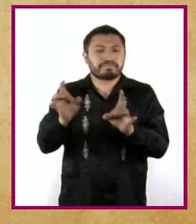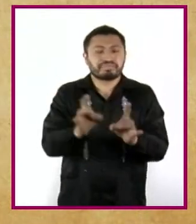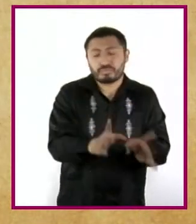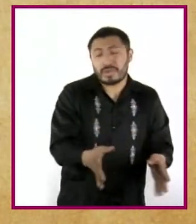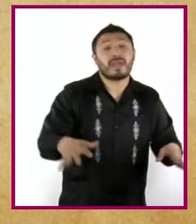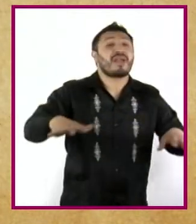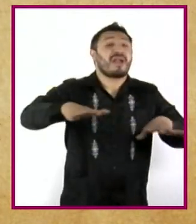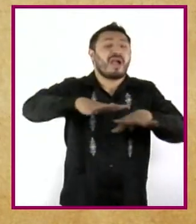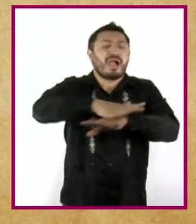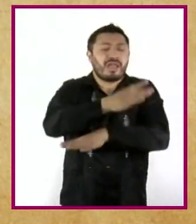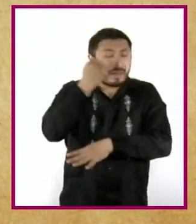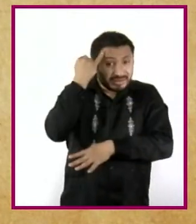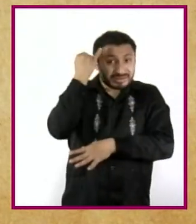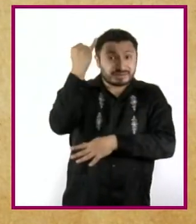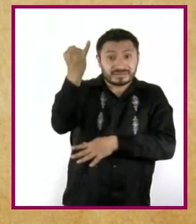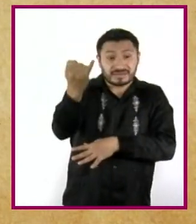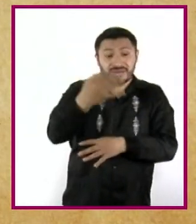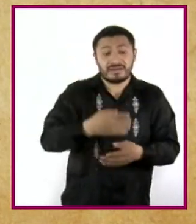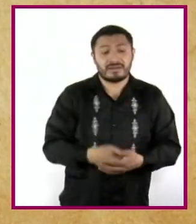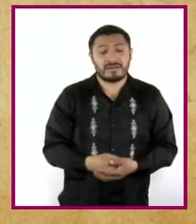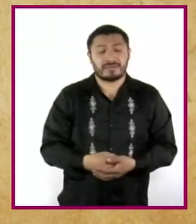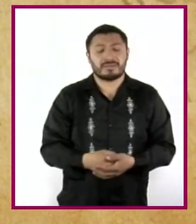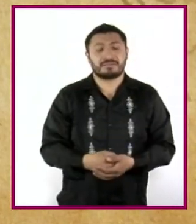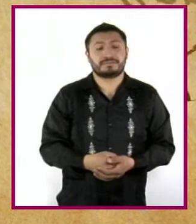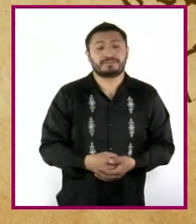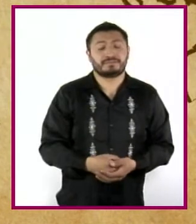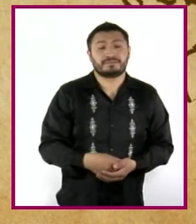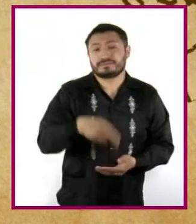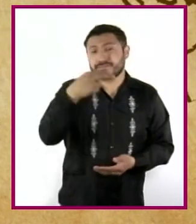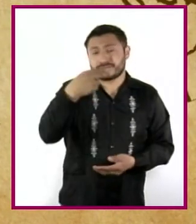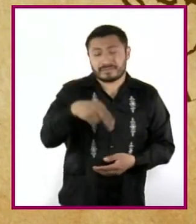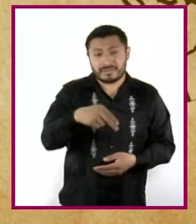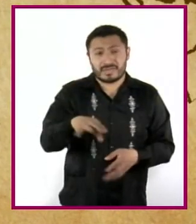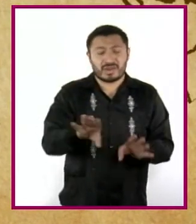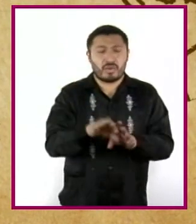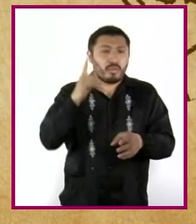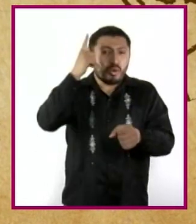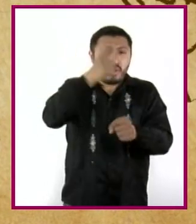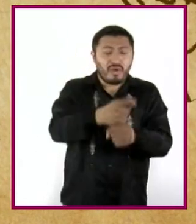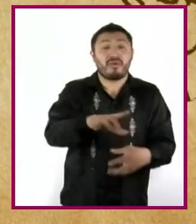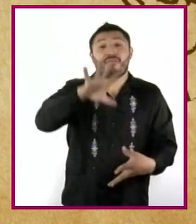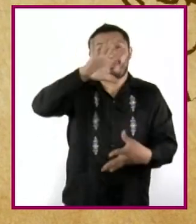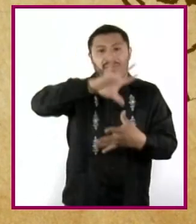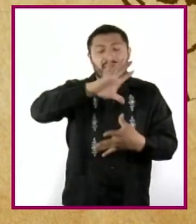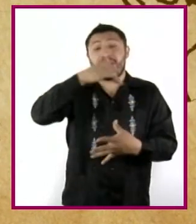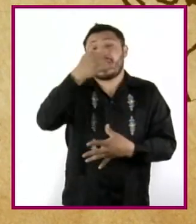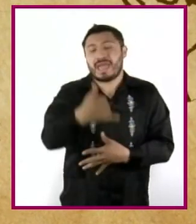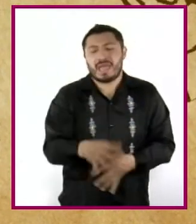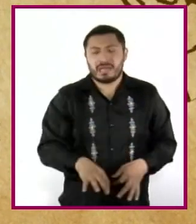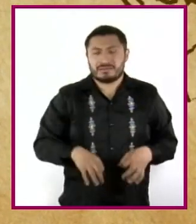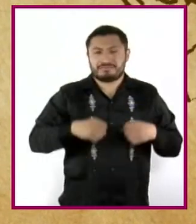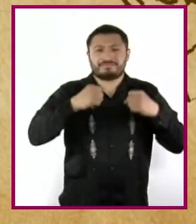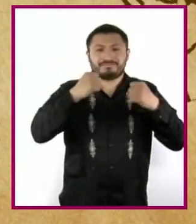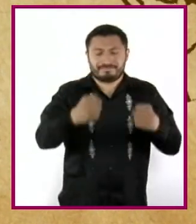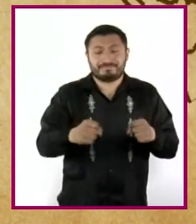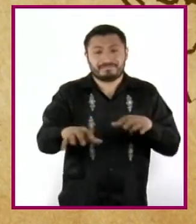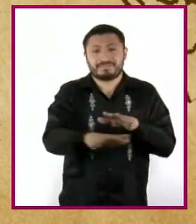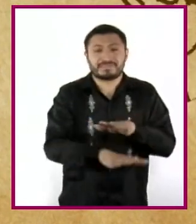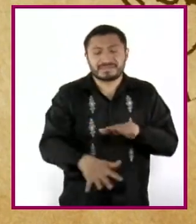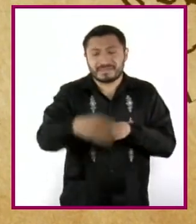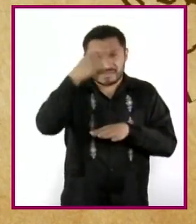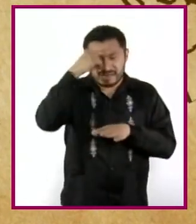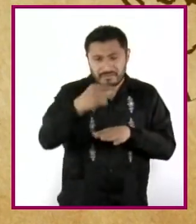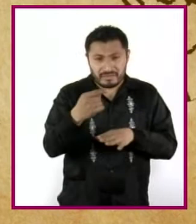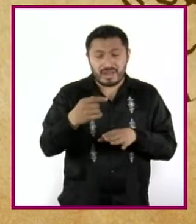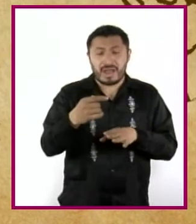cambiaron nuestra cosmogonía. El llamado descubrimiento de América y la consolidación de las bases del